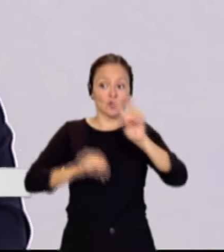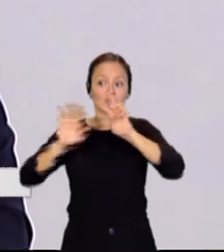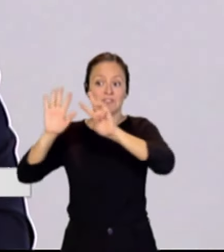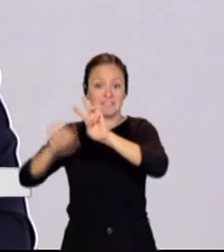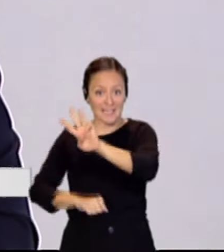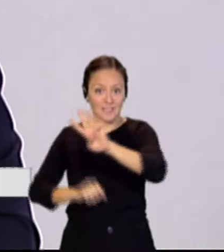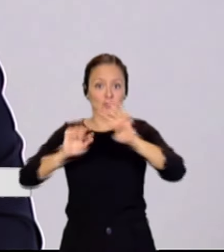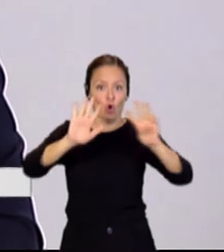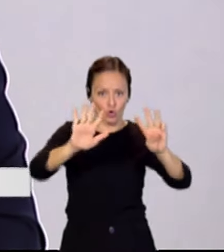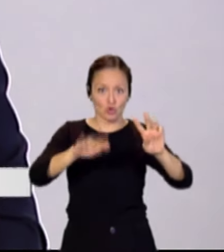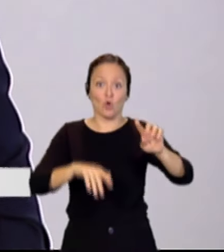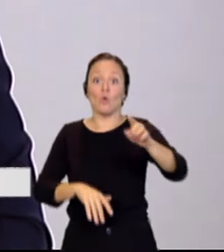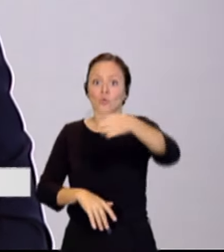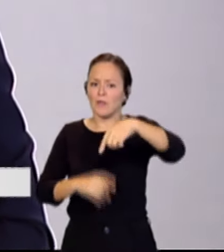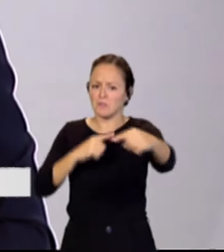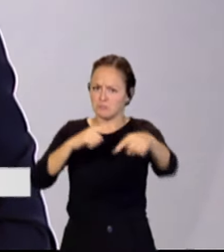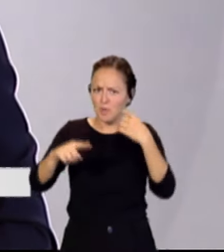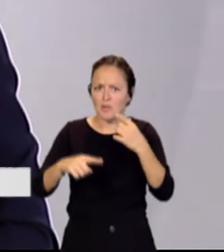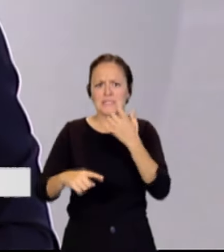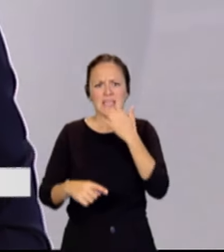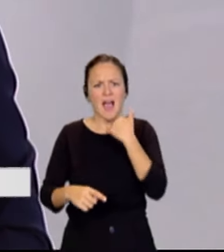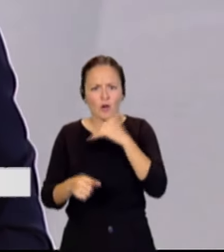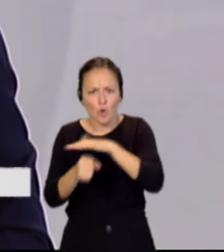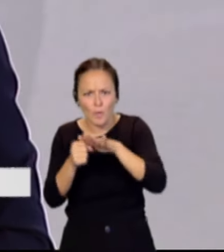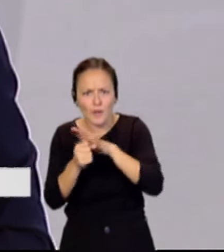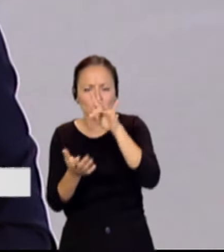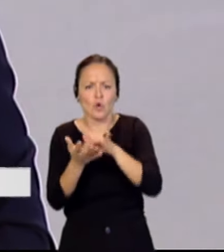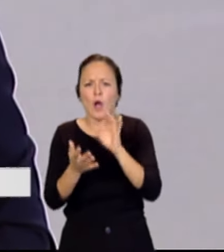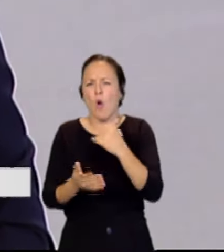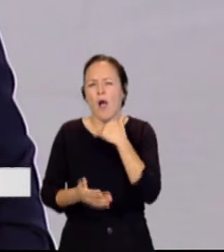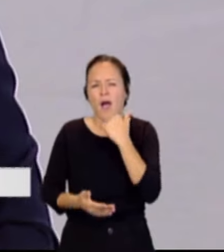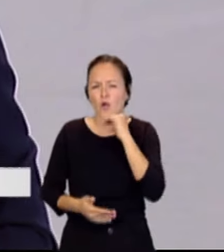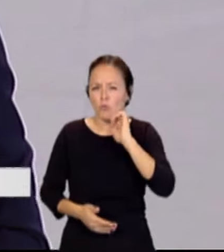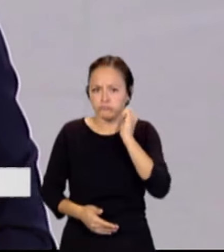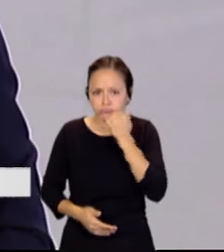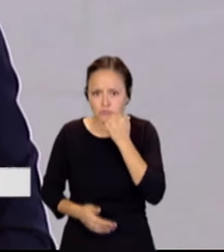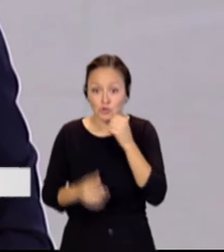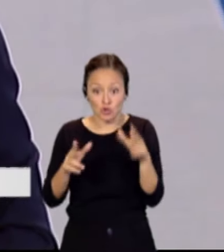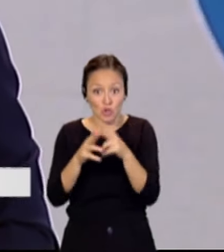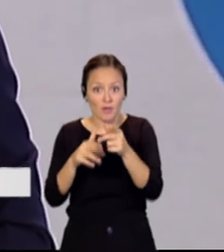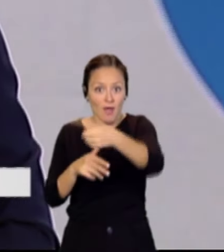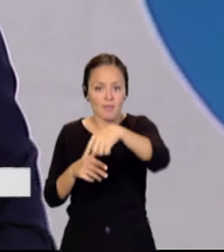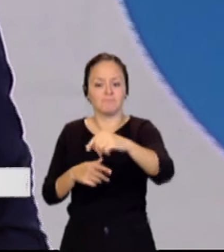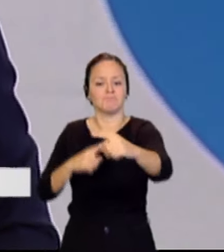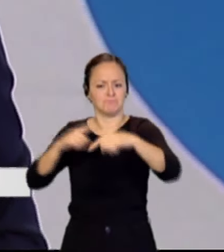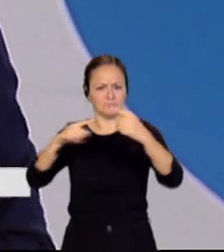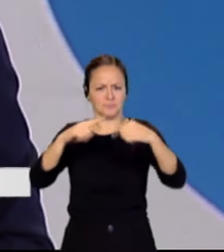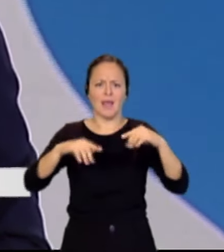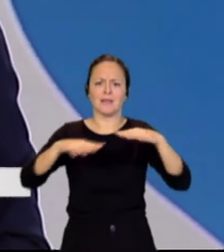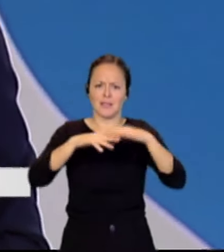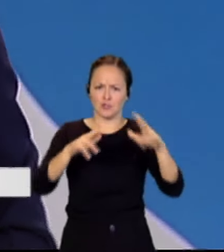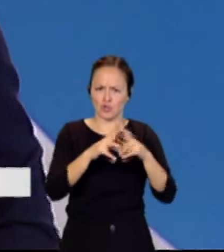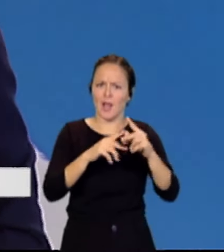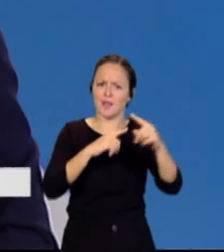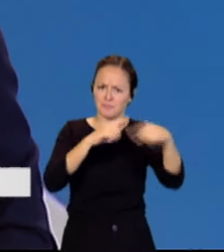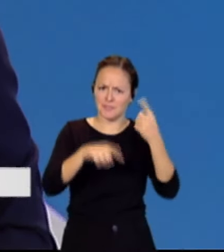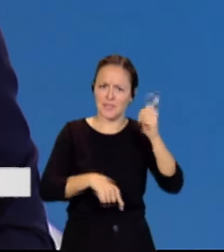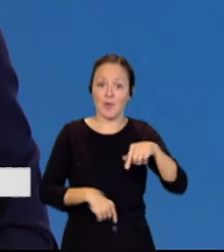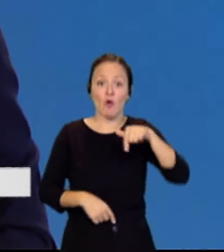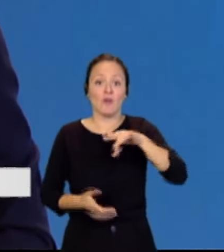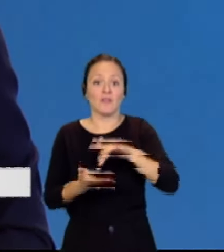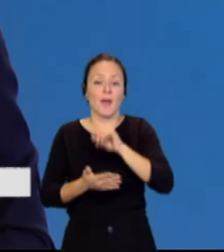Barrio O si tienen alguna denuncia social vecinal que hacer también pueden contactar con nosotros a través de las redes sociales hoy es miércoles